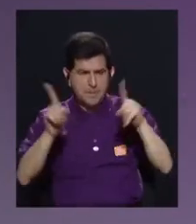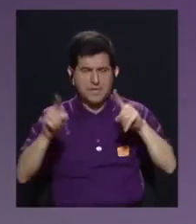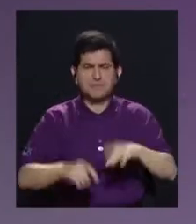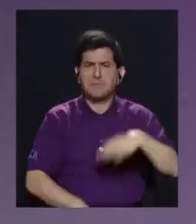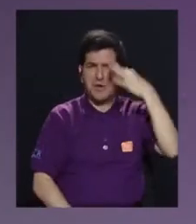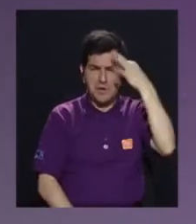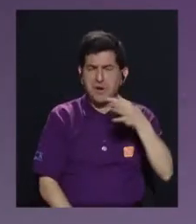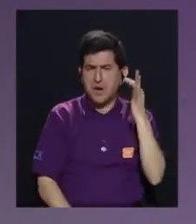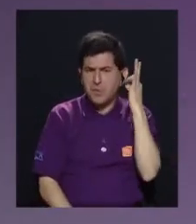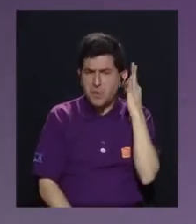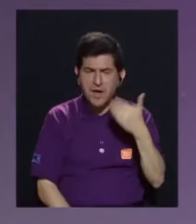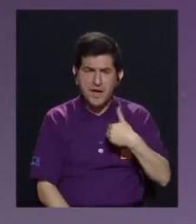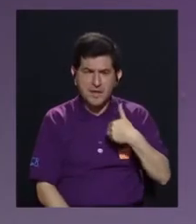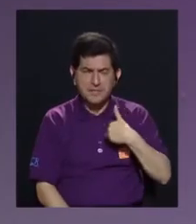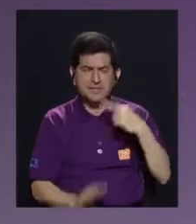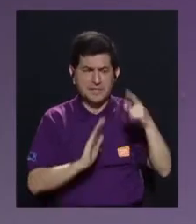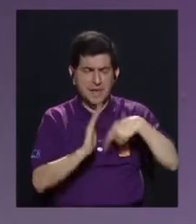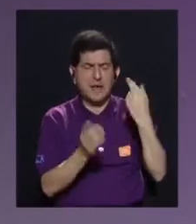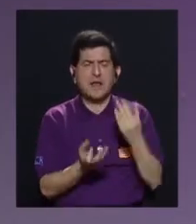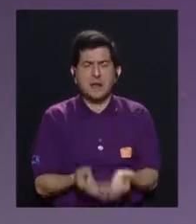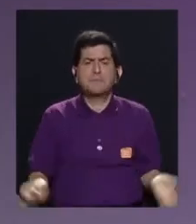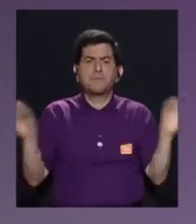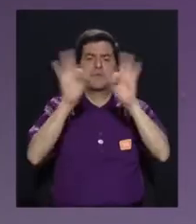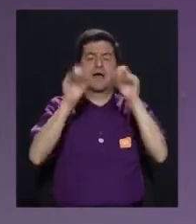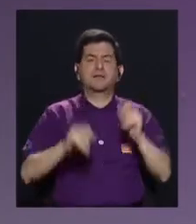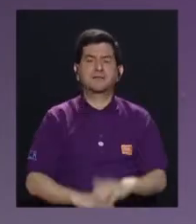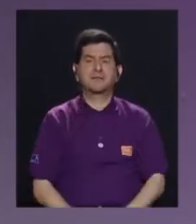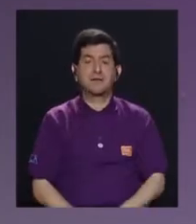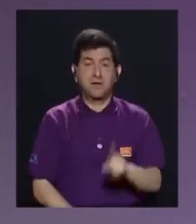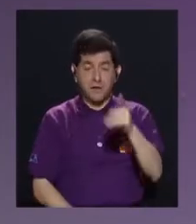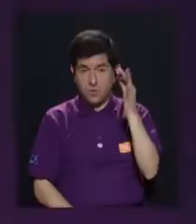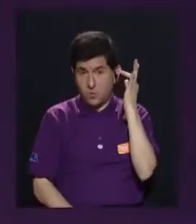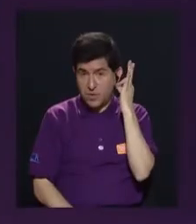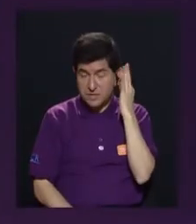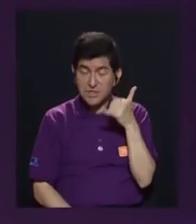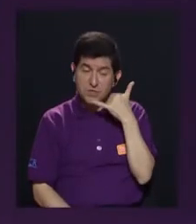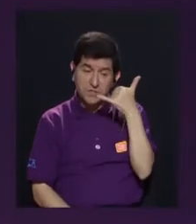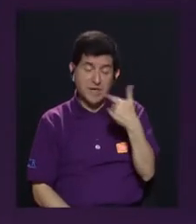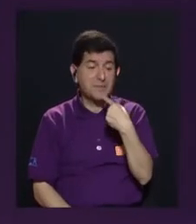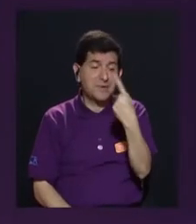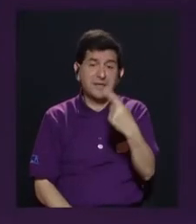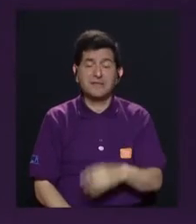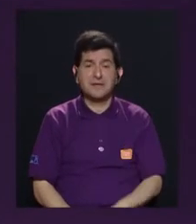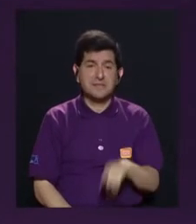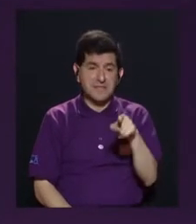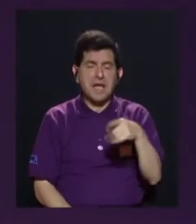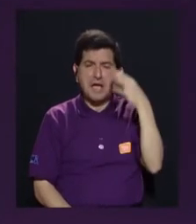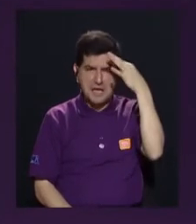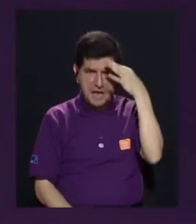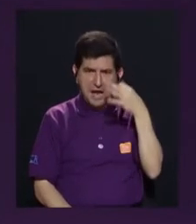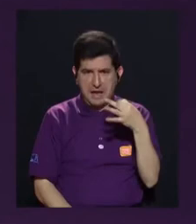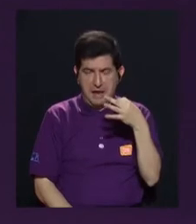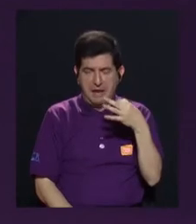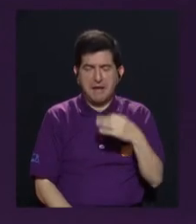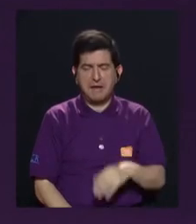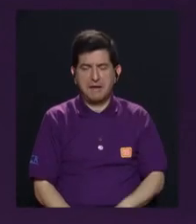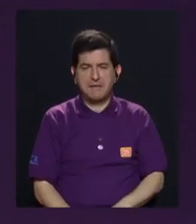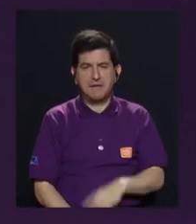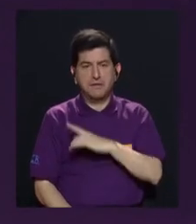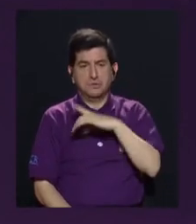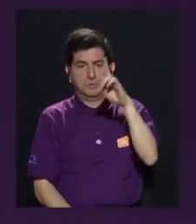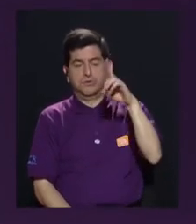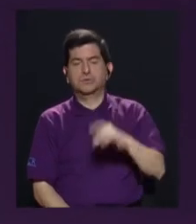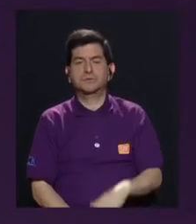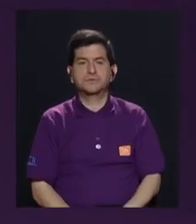creemos en que las mujeres tenemos que tener un rol protagónico hay una señora que nos llama y nos dice que ella es creyente y a esas